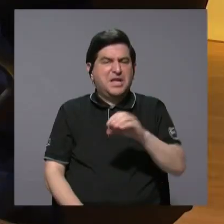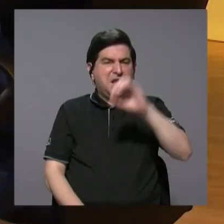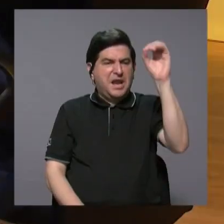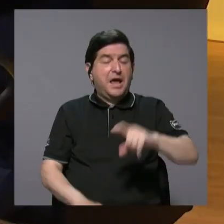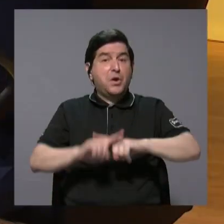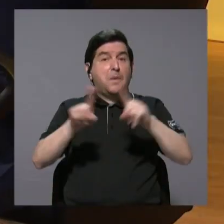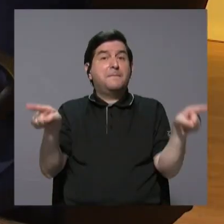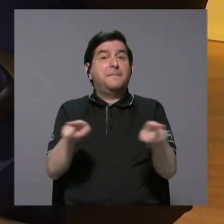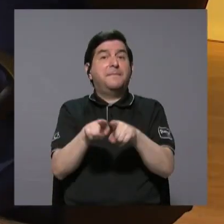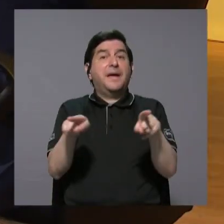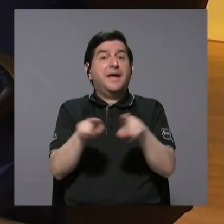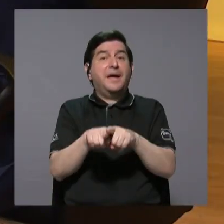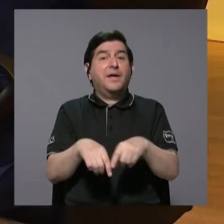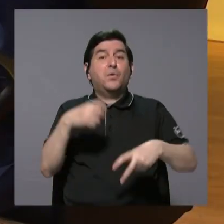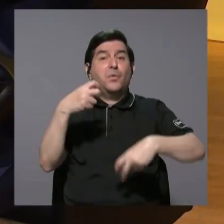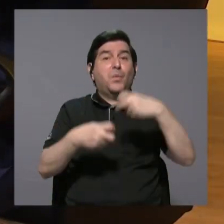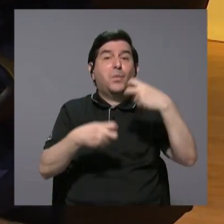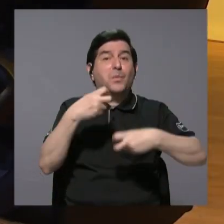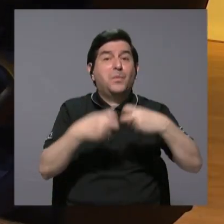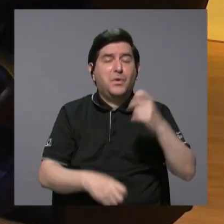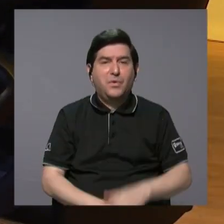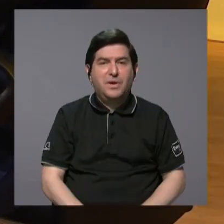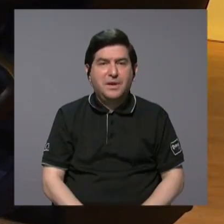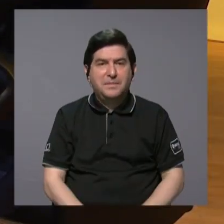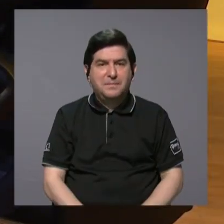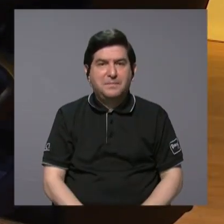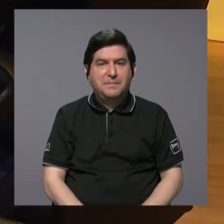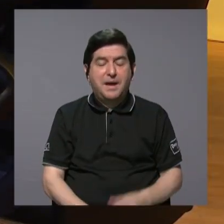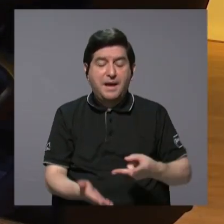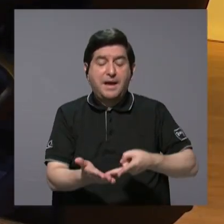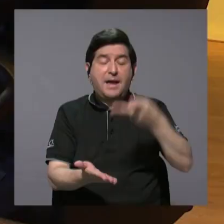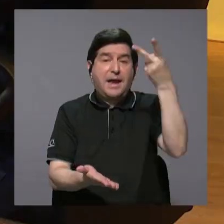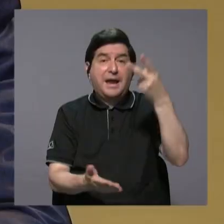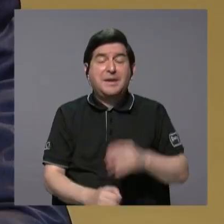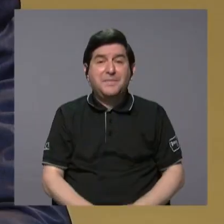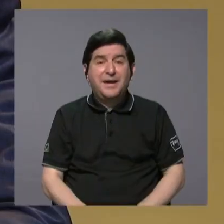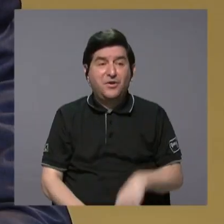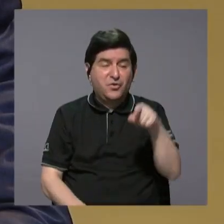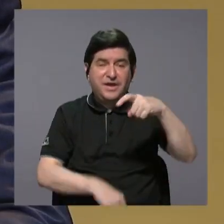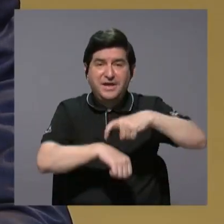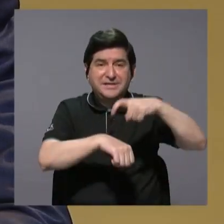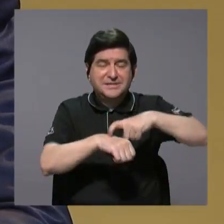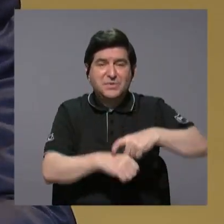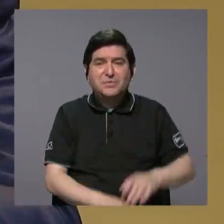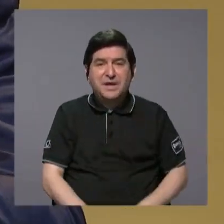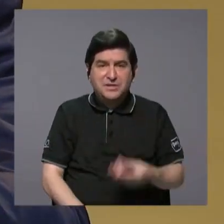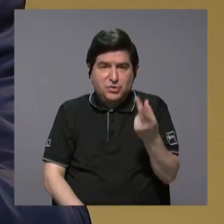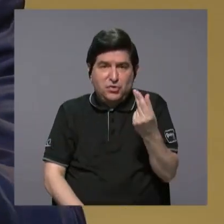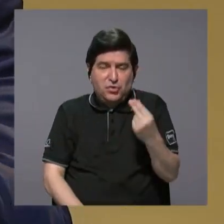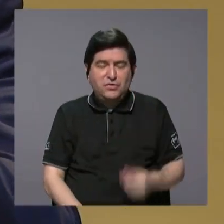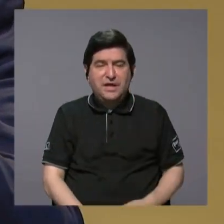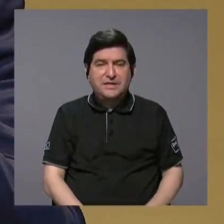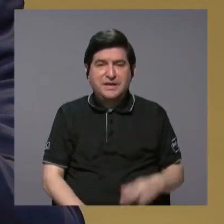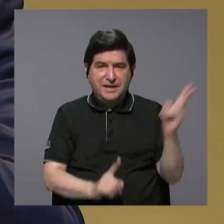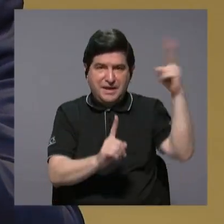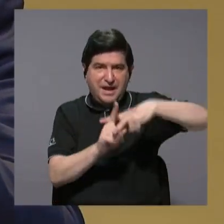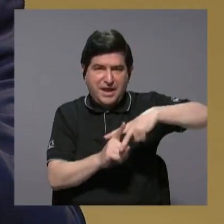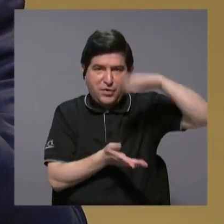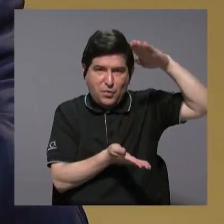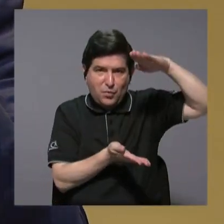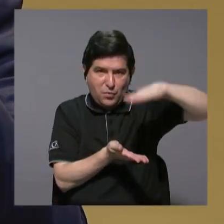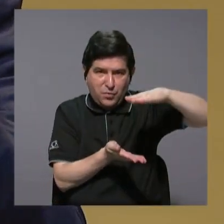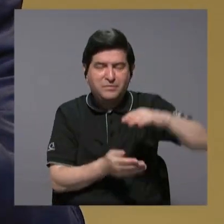pero a su vez tienen un problema: se les deteriora el valor de la cartera. ¿Por qué? Porque cuando usted